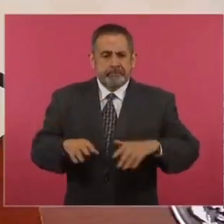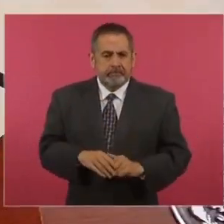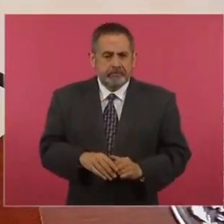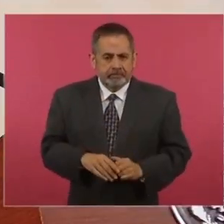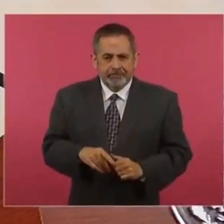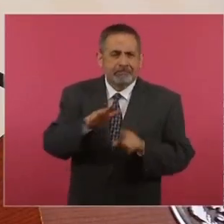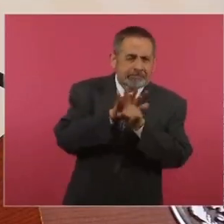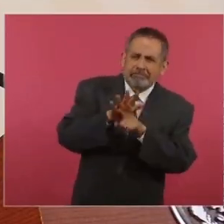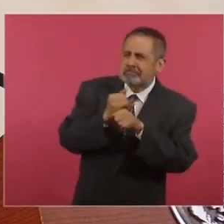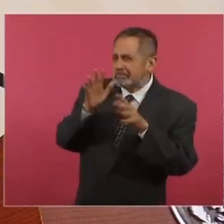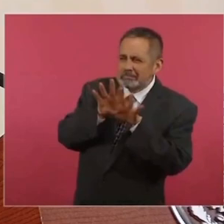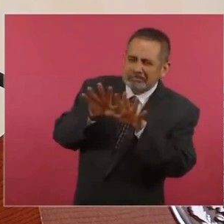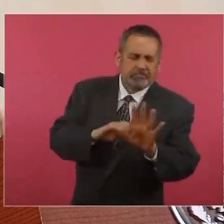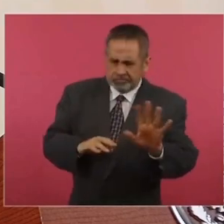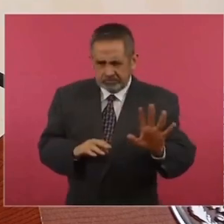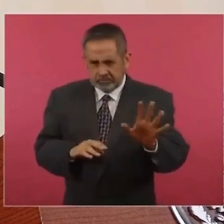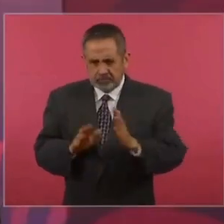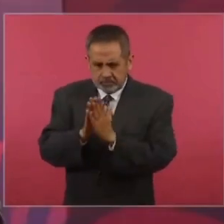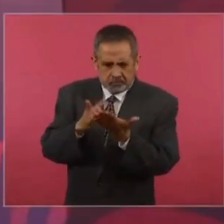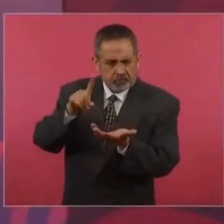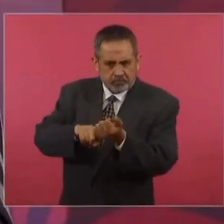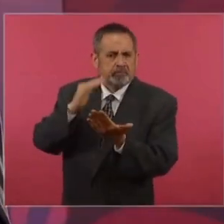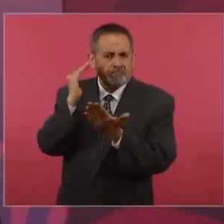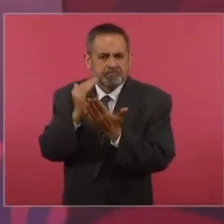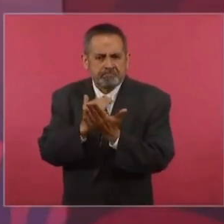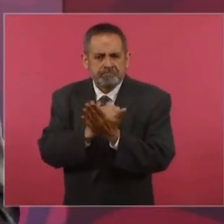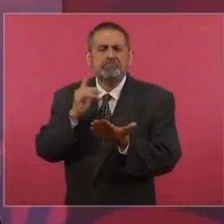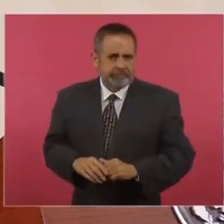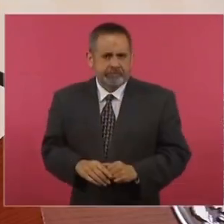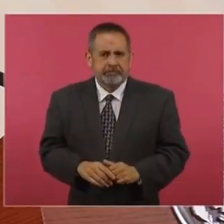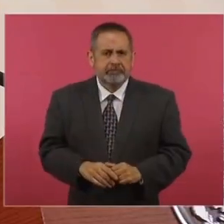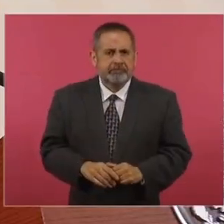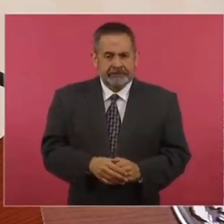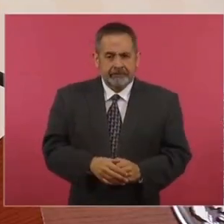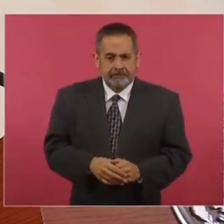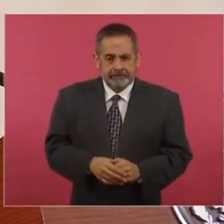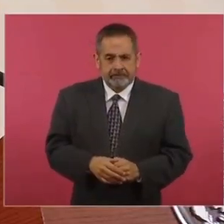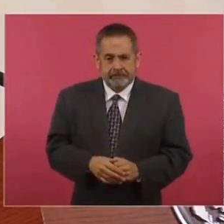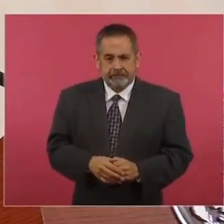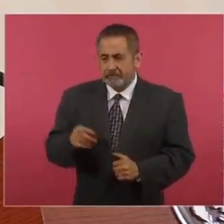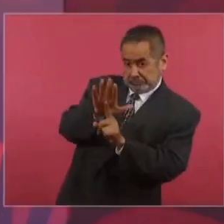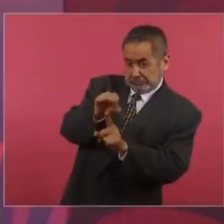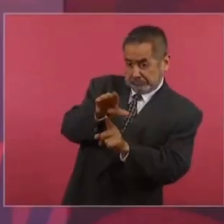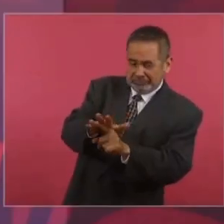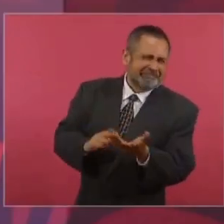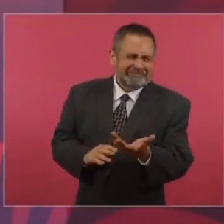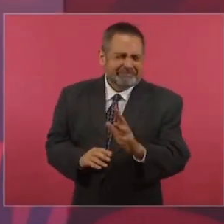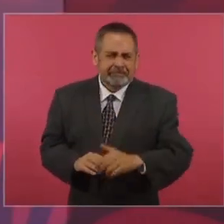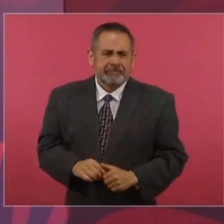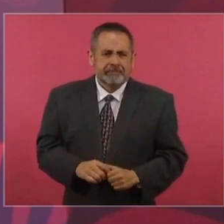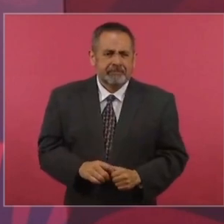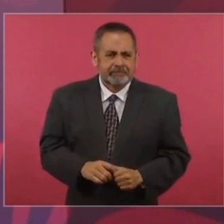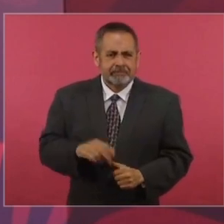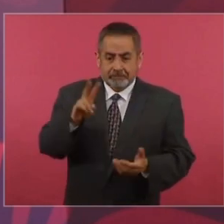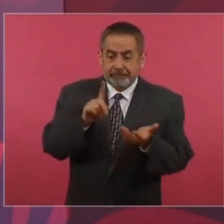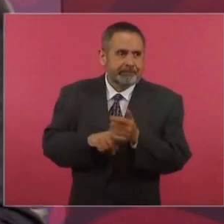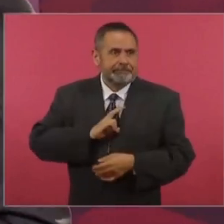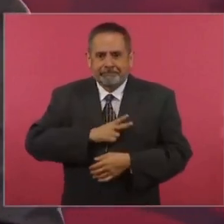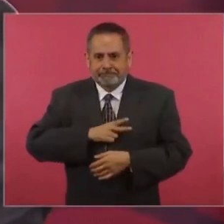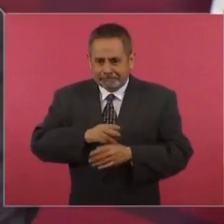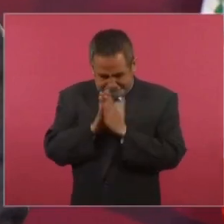que no haya manipulación sobre lo que contienen los libros, quiénes los hicieron, si son doctrinarios, si tienen el